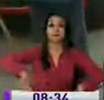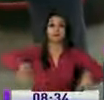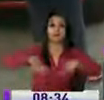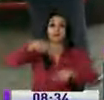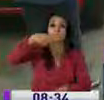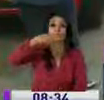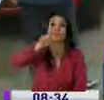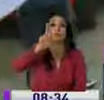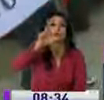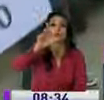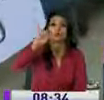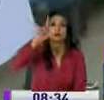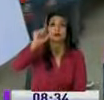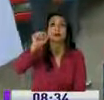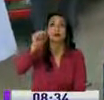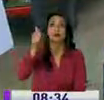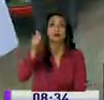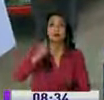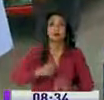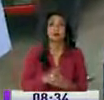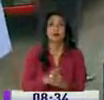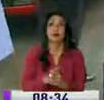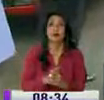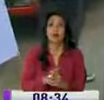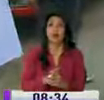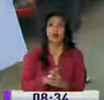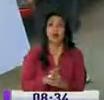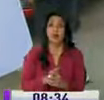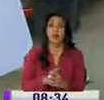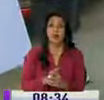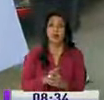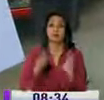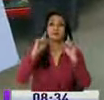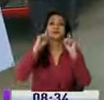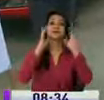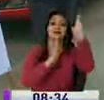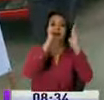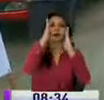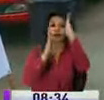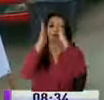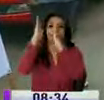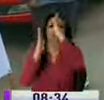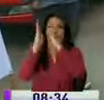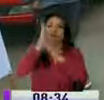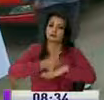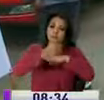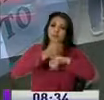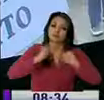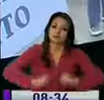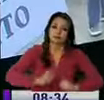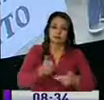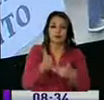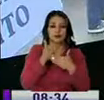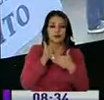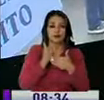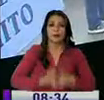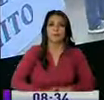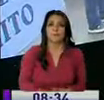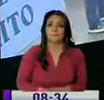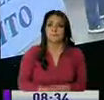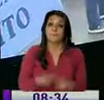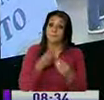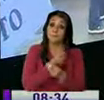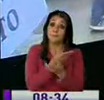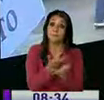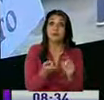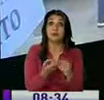Pulida, en el sector de La Pulida, en San Carlos, para que las autoridades colaboren con estas personas. Esa es la información